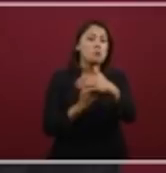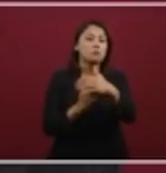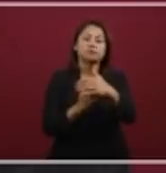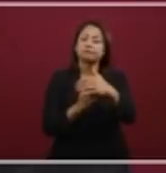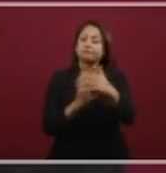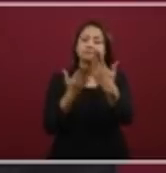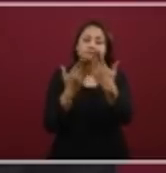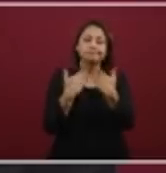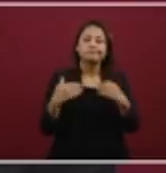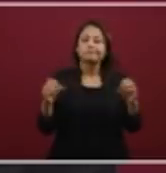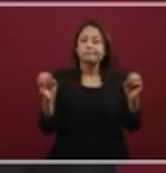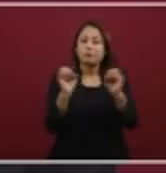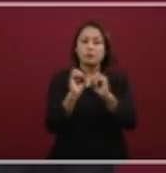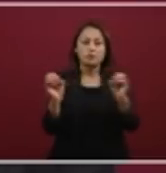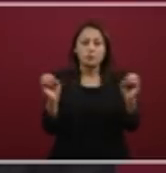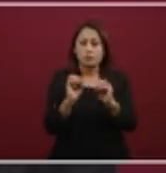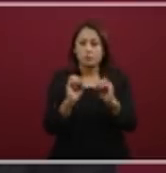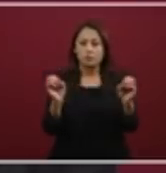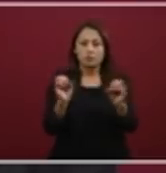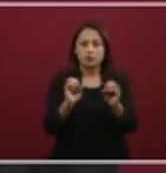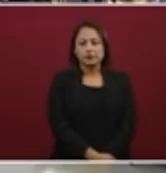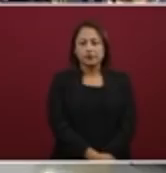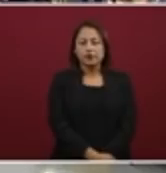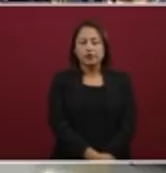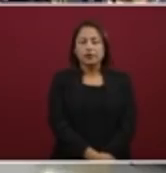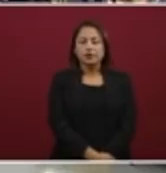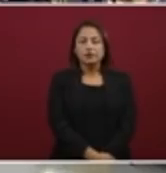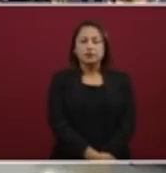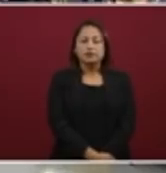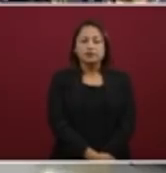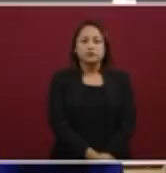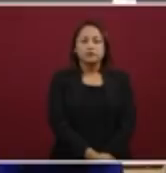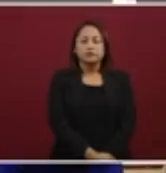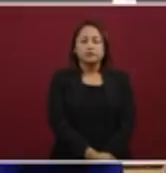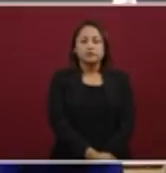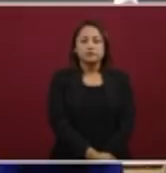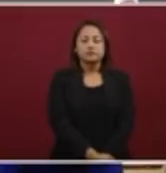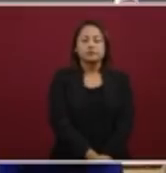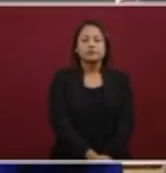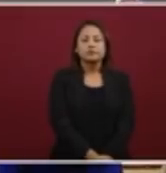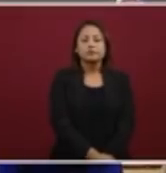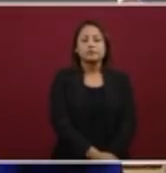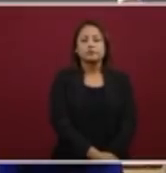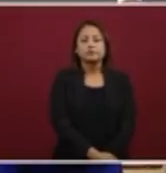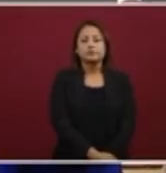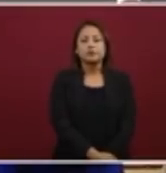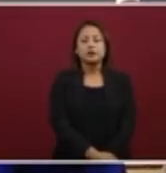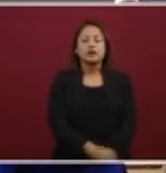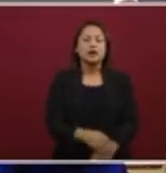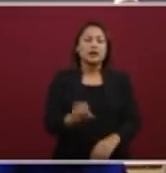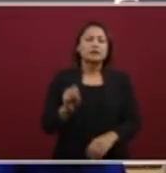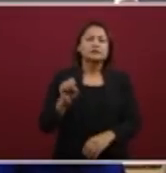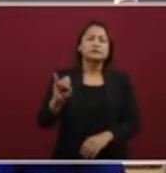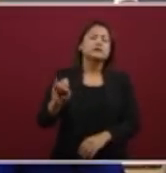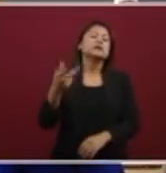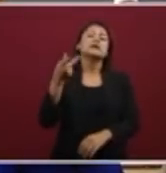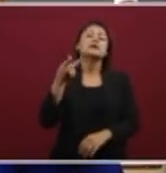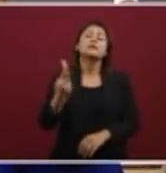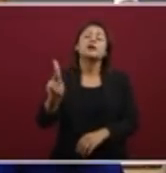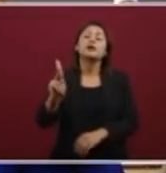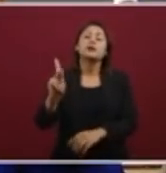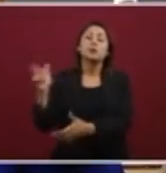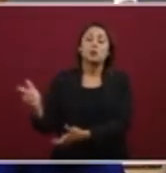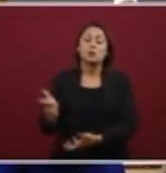en cuanto a presupuesto no hay congelamiento de recursos